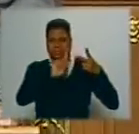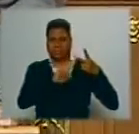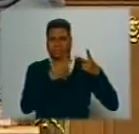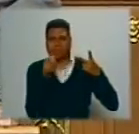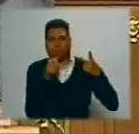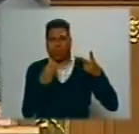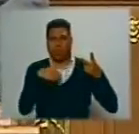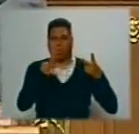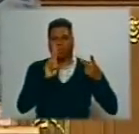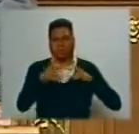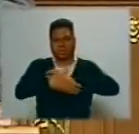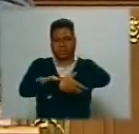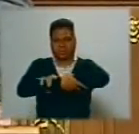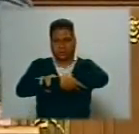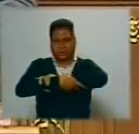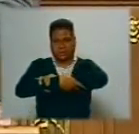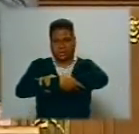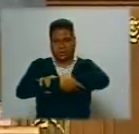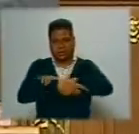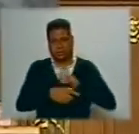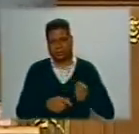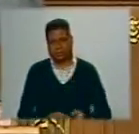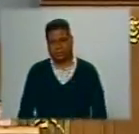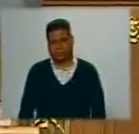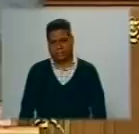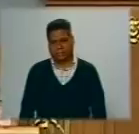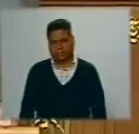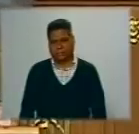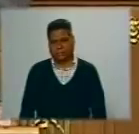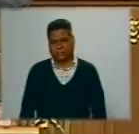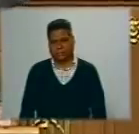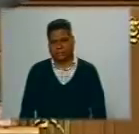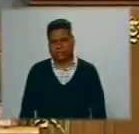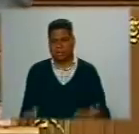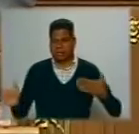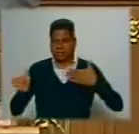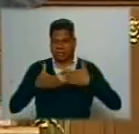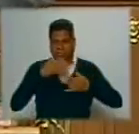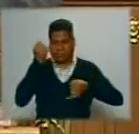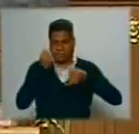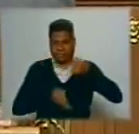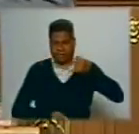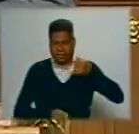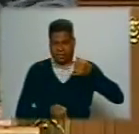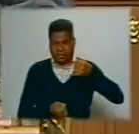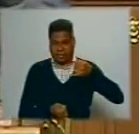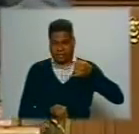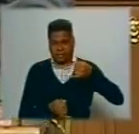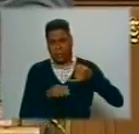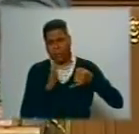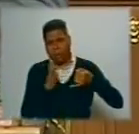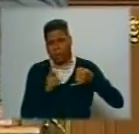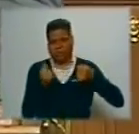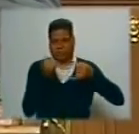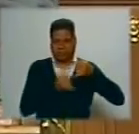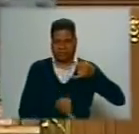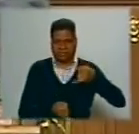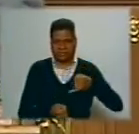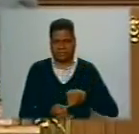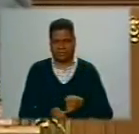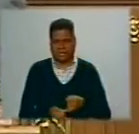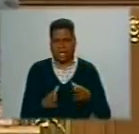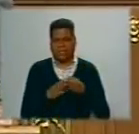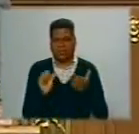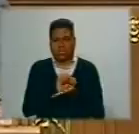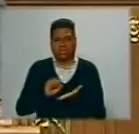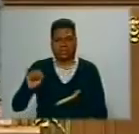sancionatoria, y cierra de alguna manera, o redondea más bien, el sistema